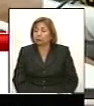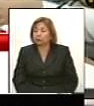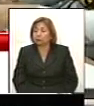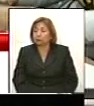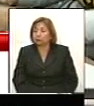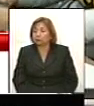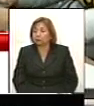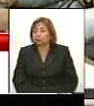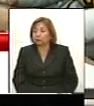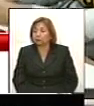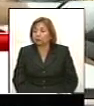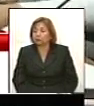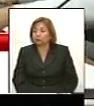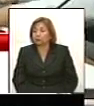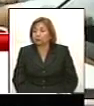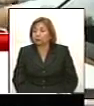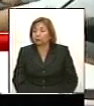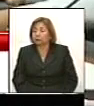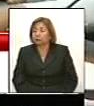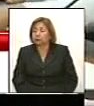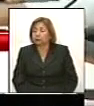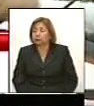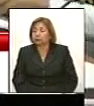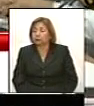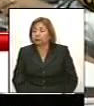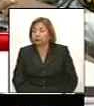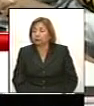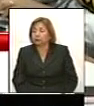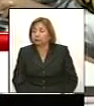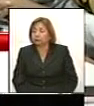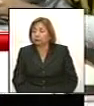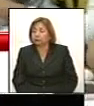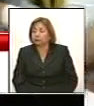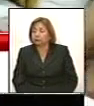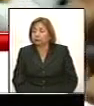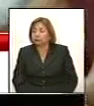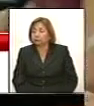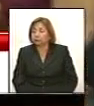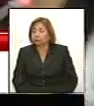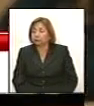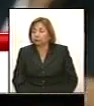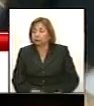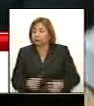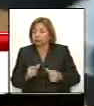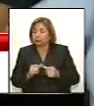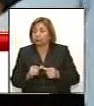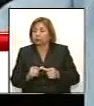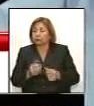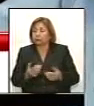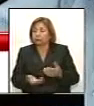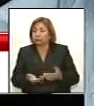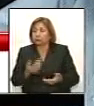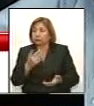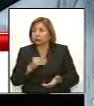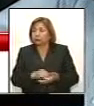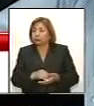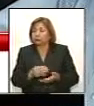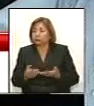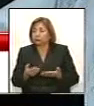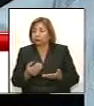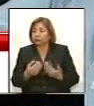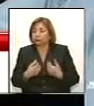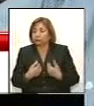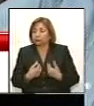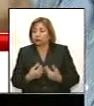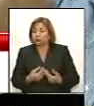Elena, por favor, o Beatriz. Para darle continuidad al caso, creo que, al menos como le digo, me quedaría claro